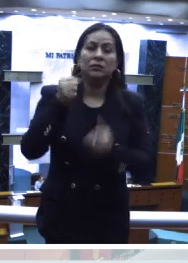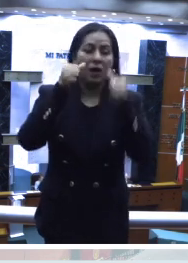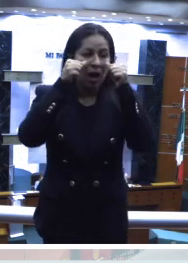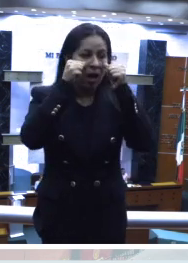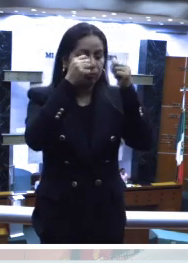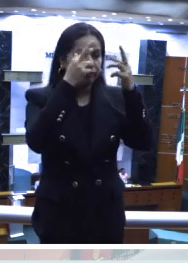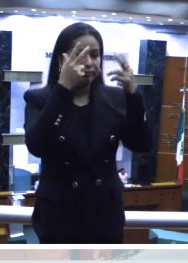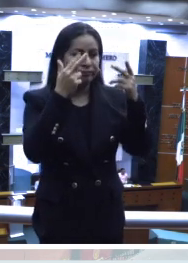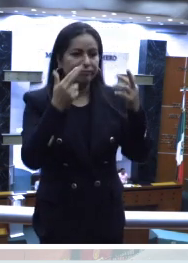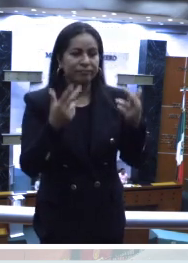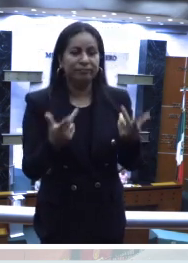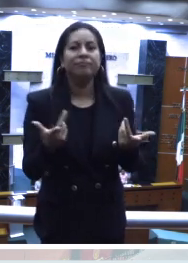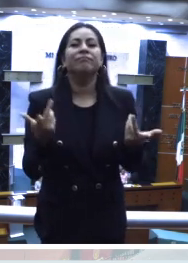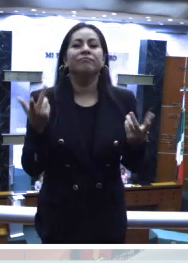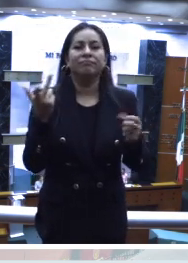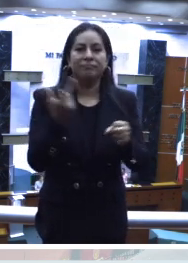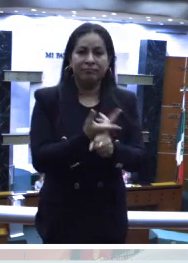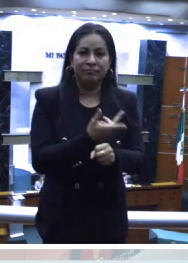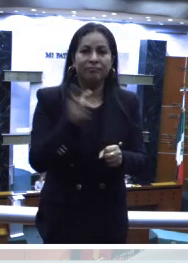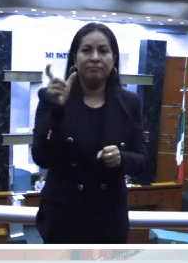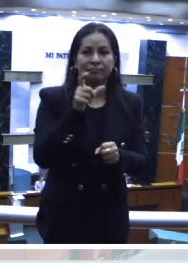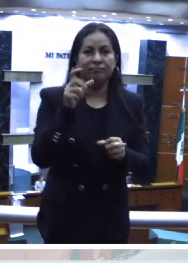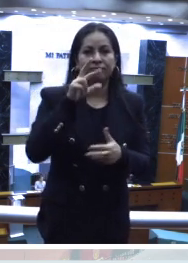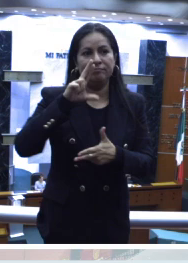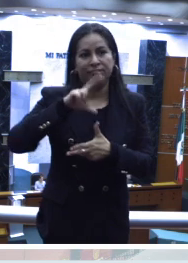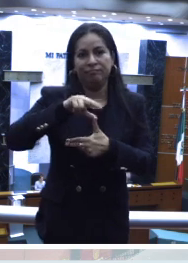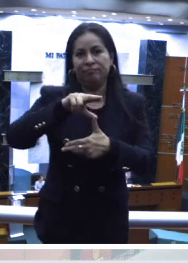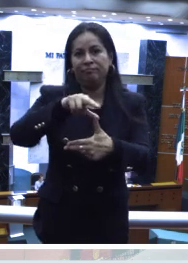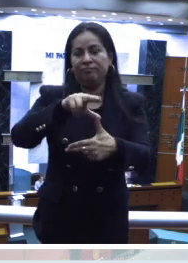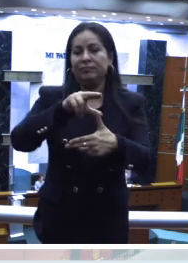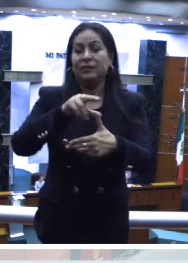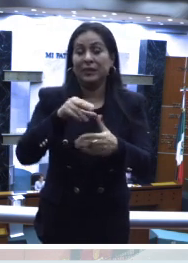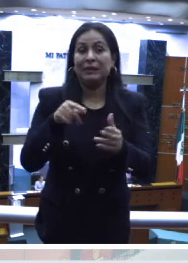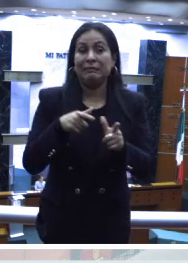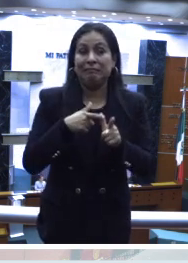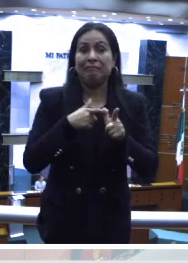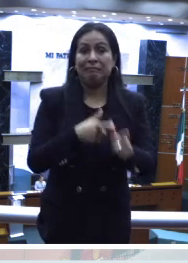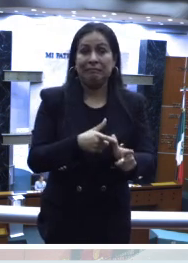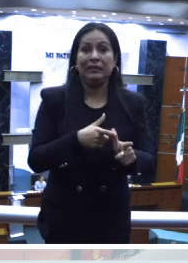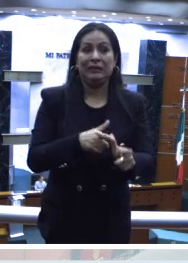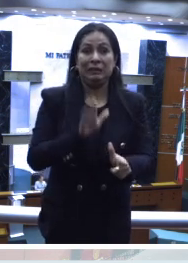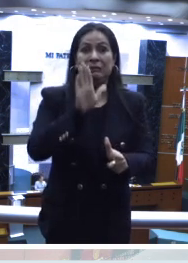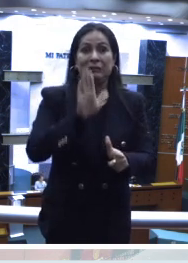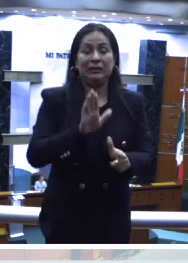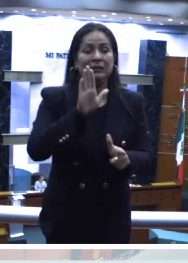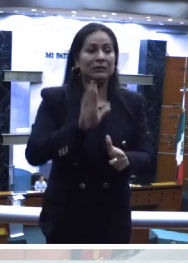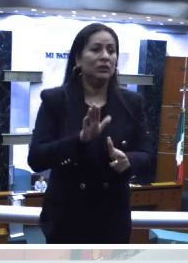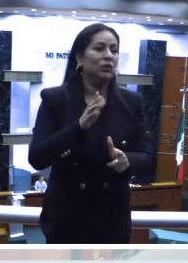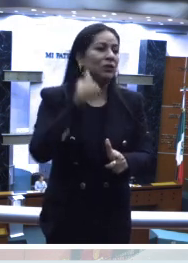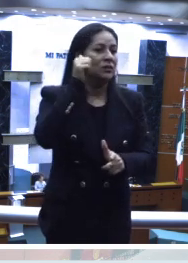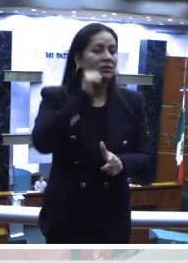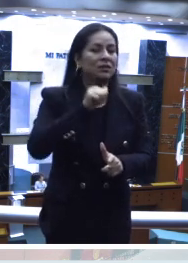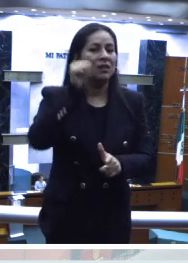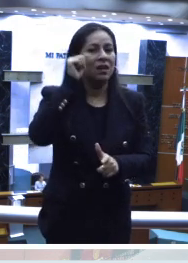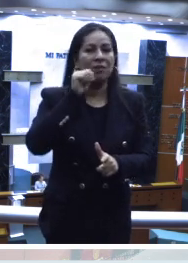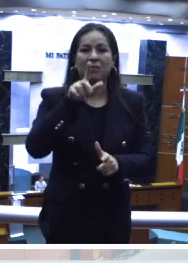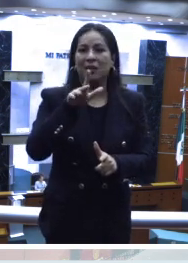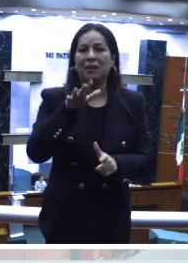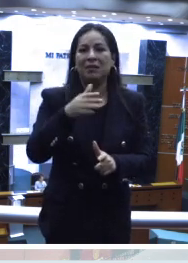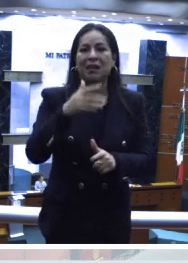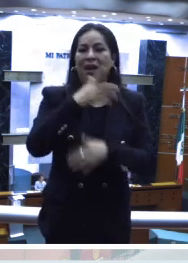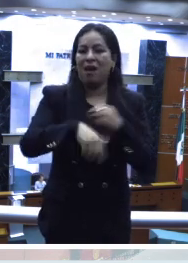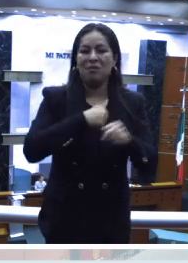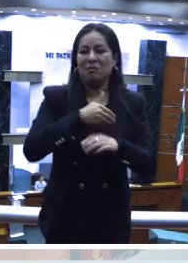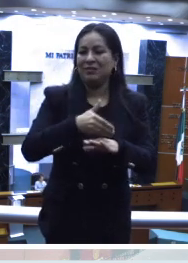daños ocasionados que son muy semejantes a los de El otis el año